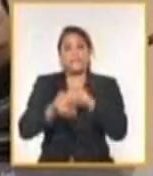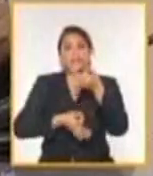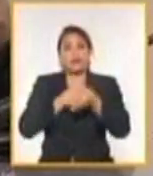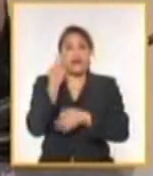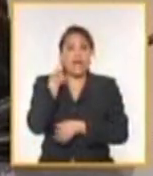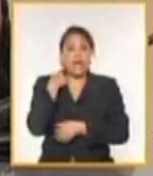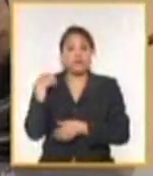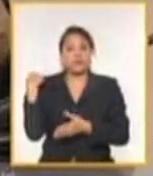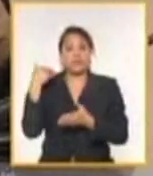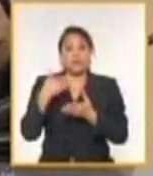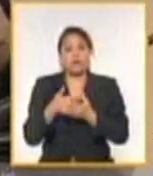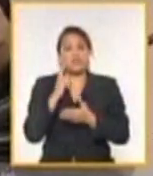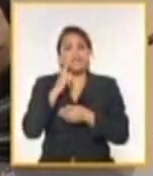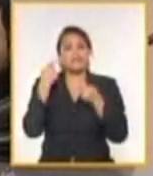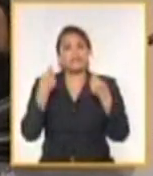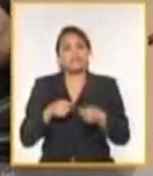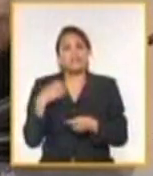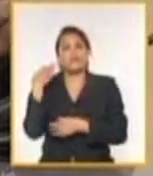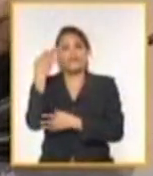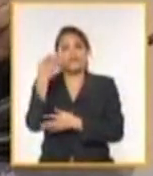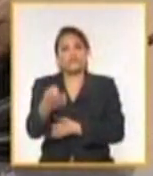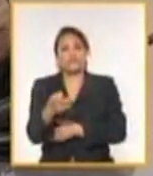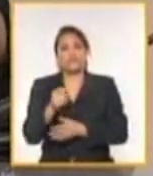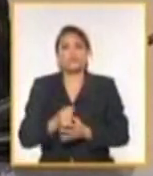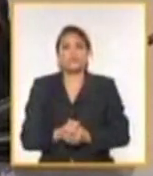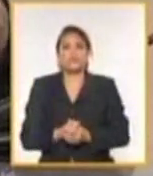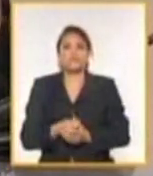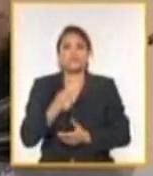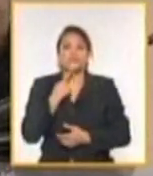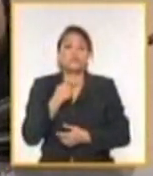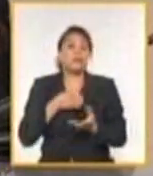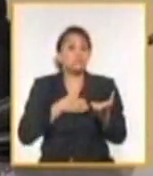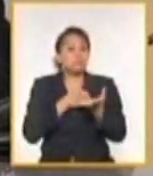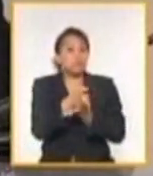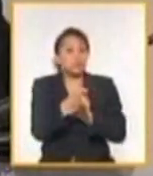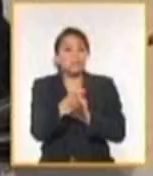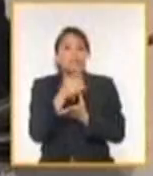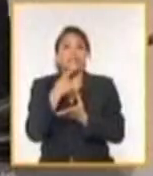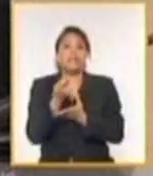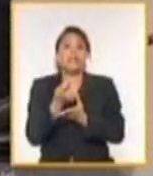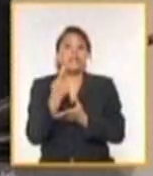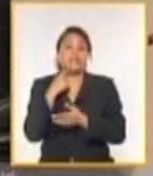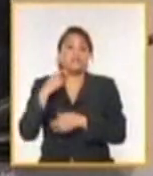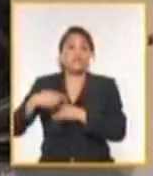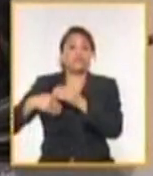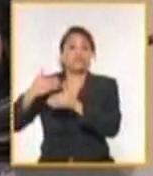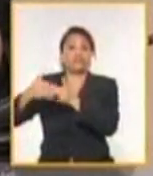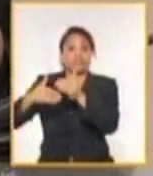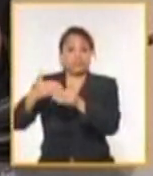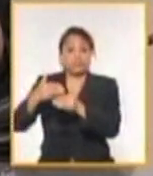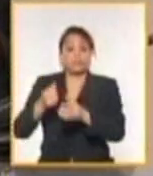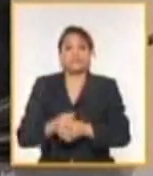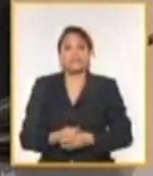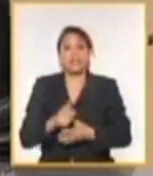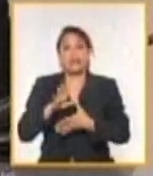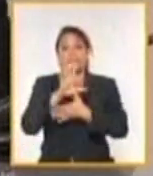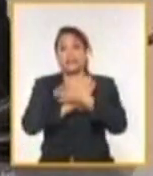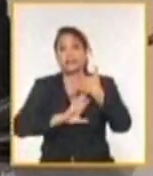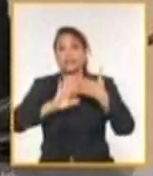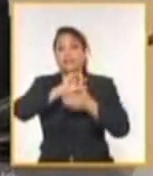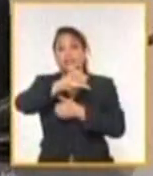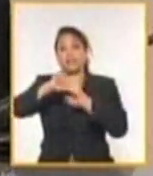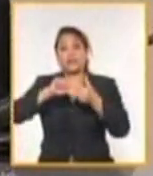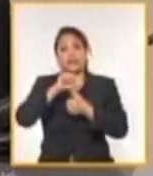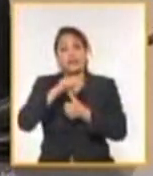lo que será la humanidad y hasta si ella pervivirá en las décadas venideras. La América Latina y el Caribe tienen un